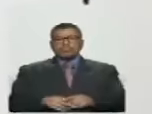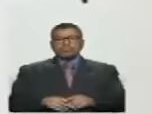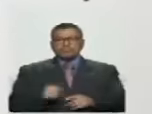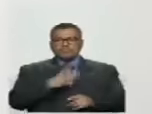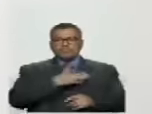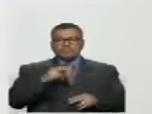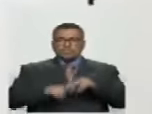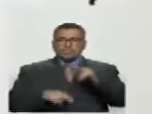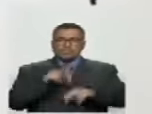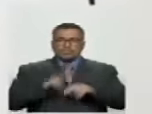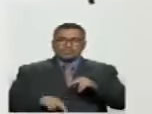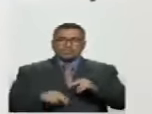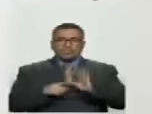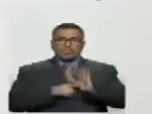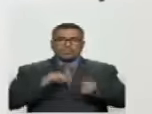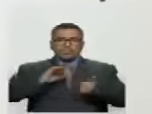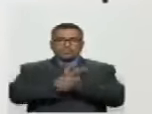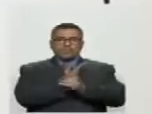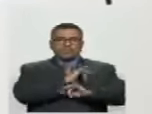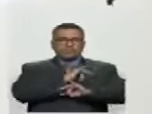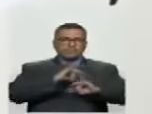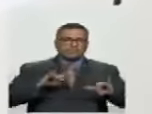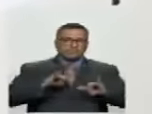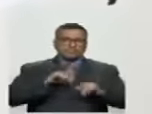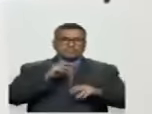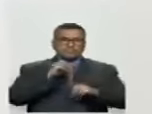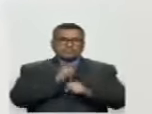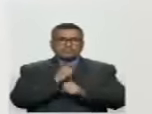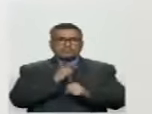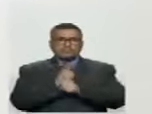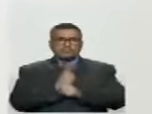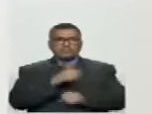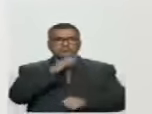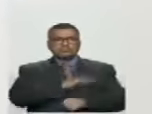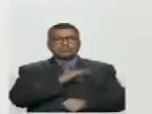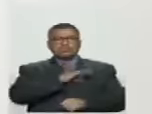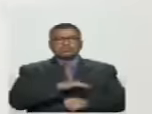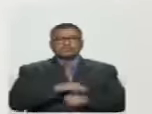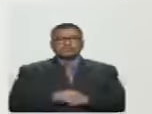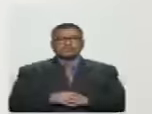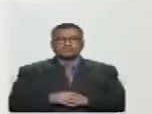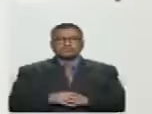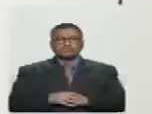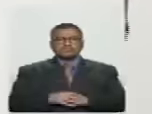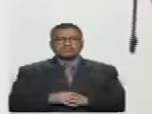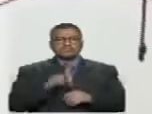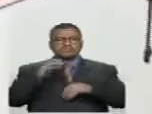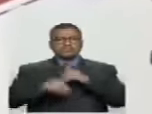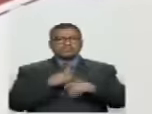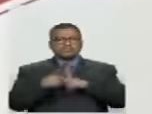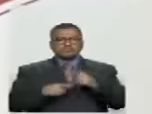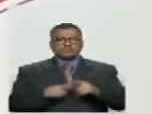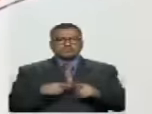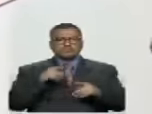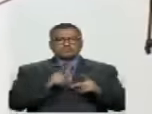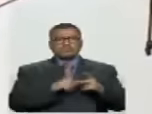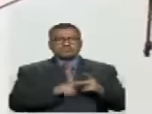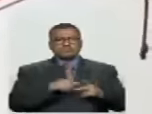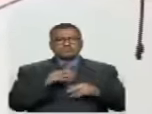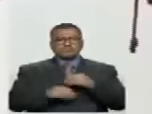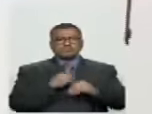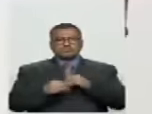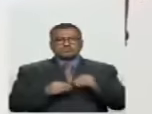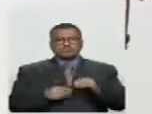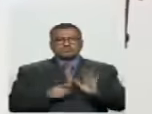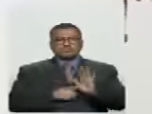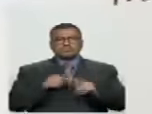hemos creado, está destruyendo la manera en que funciona la sociedad. Está erosionando los cimientos de cómo se comportan las